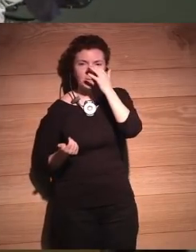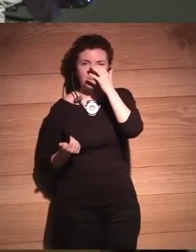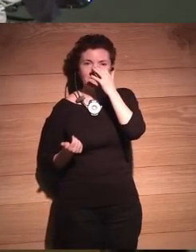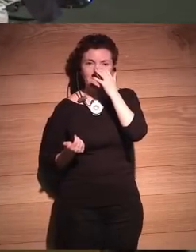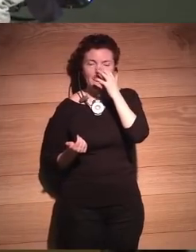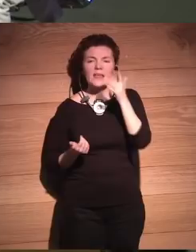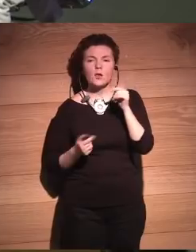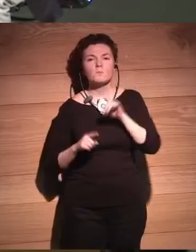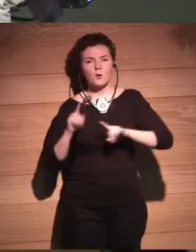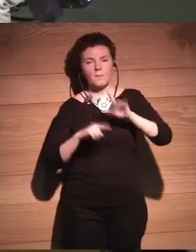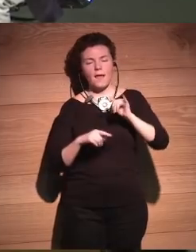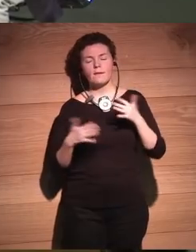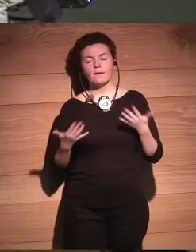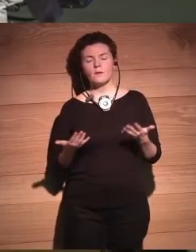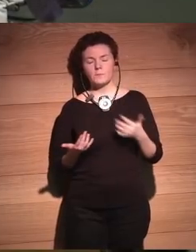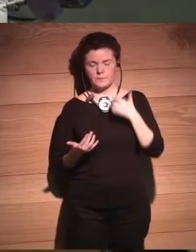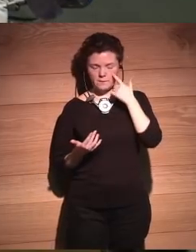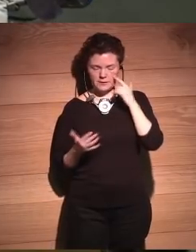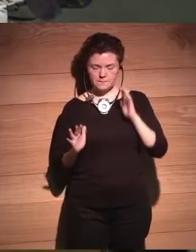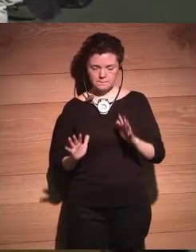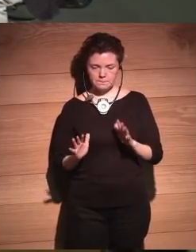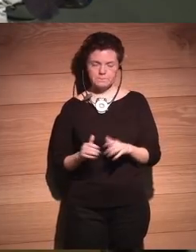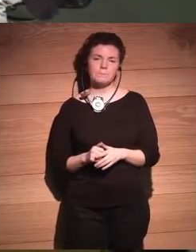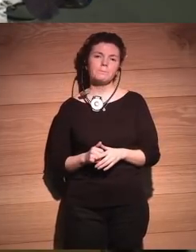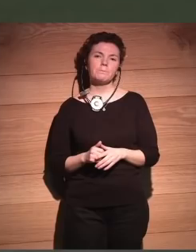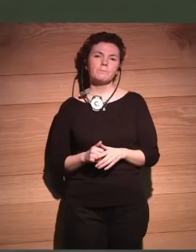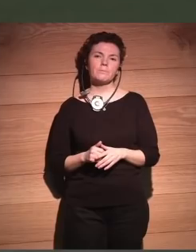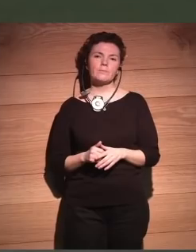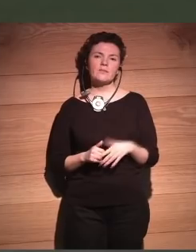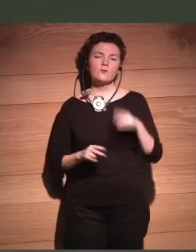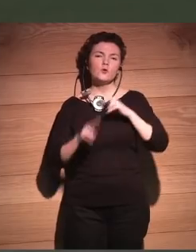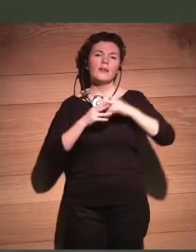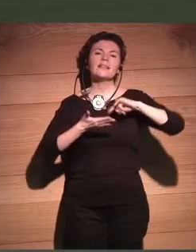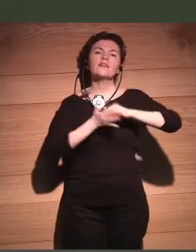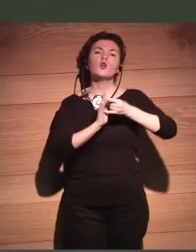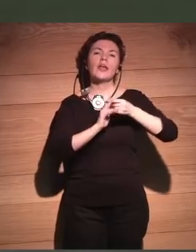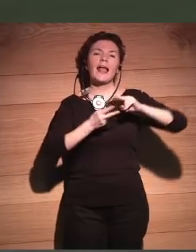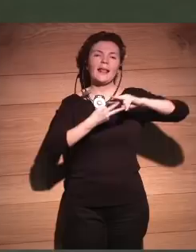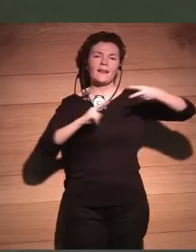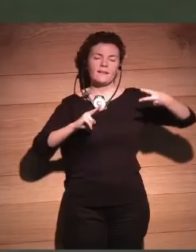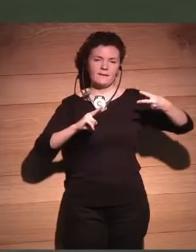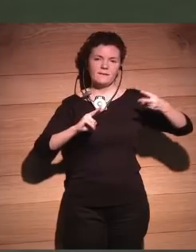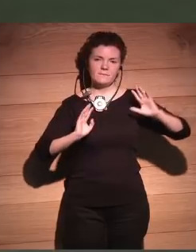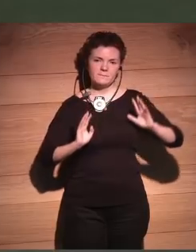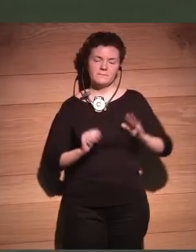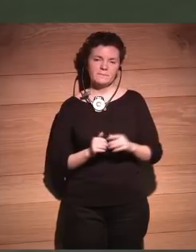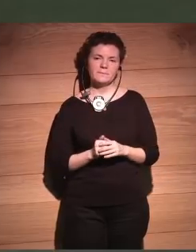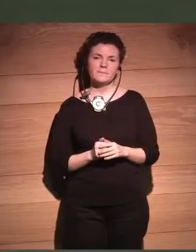Sí, bueno, esto tiene algunos problemas. Claro, no. A ver, esto se llama tecnología genética. Entonces,